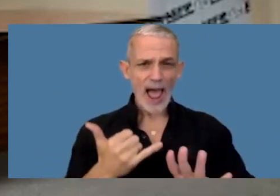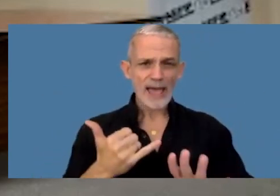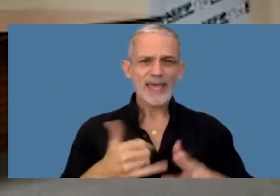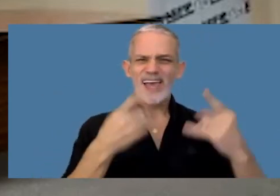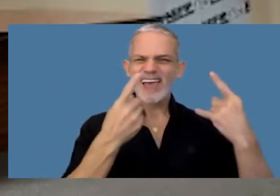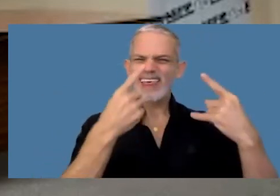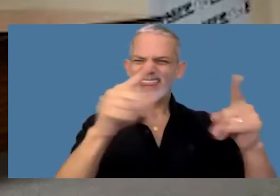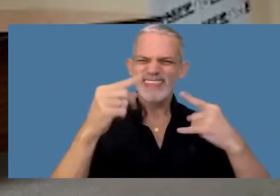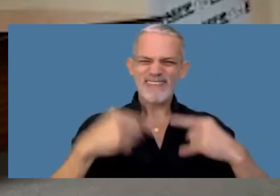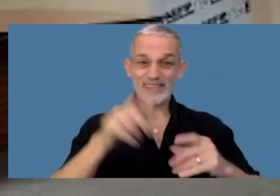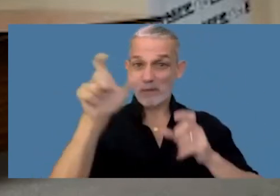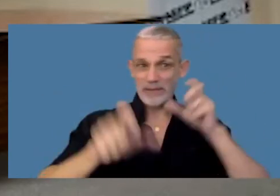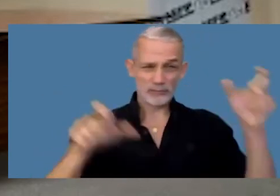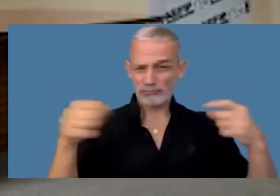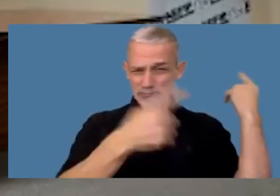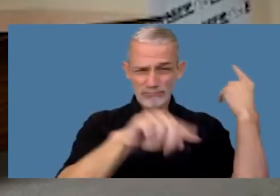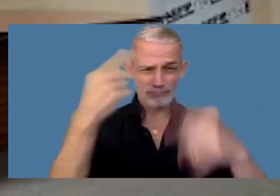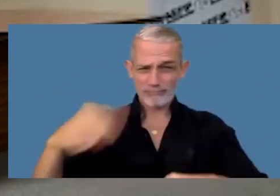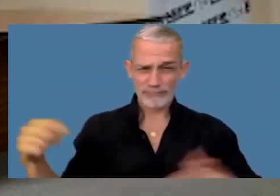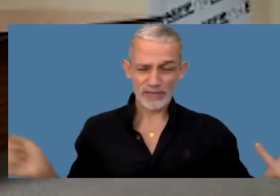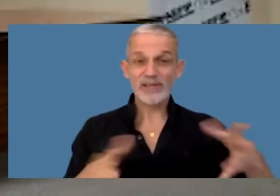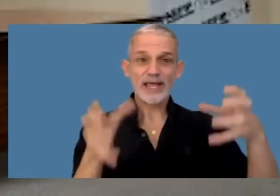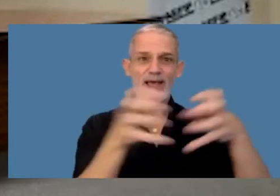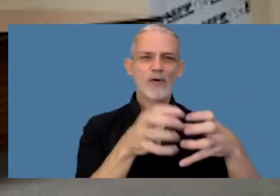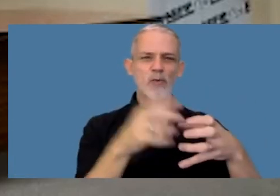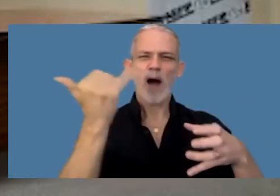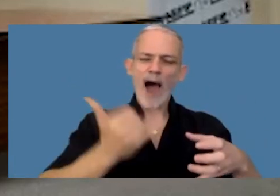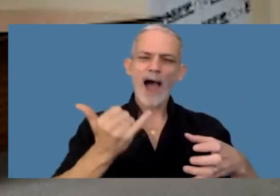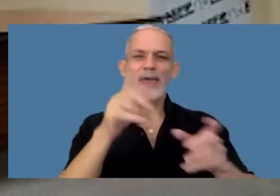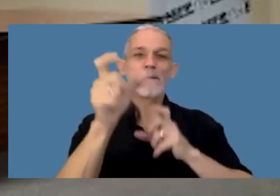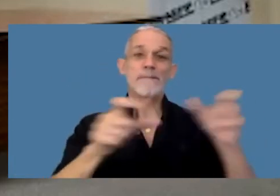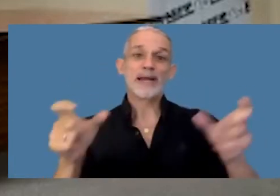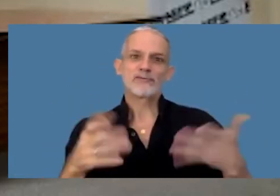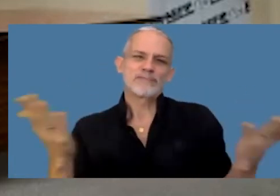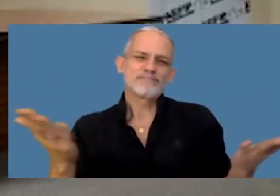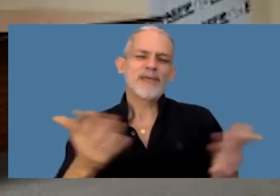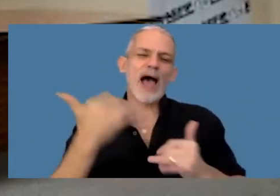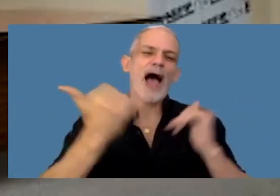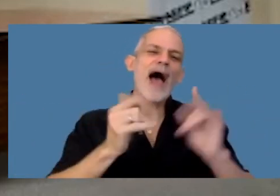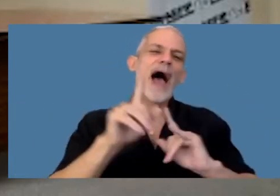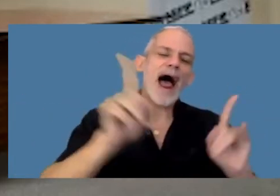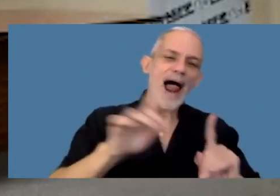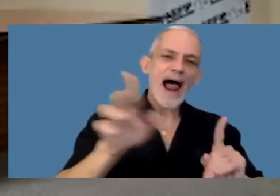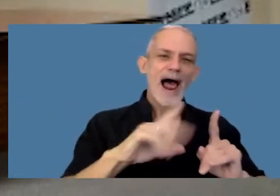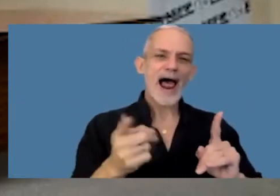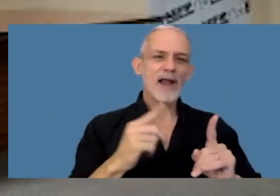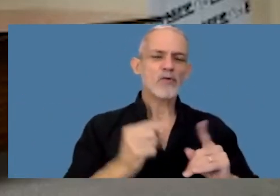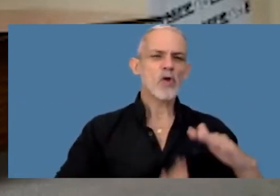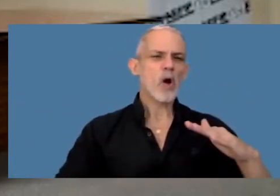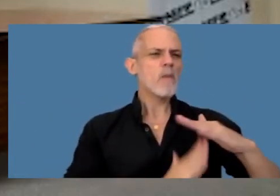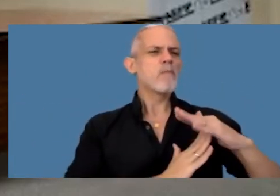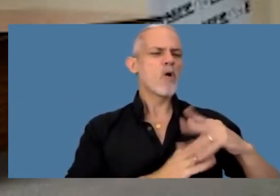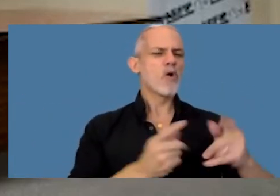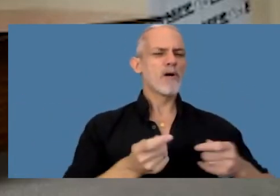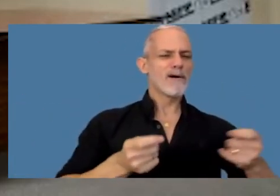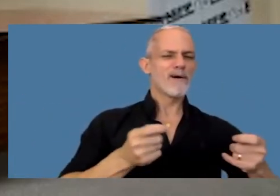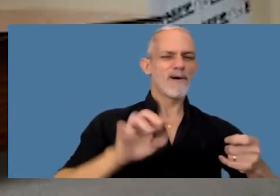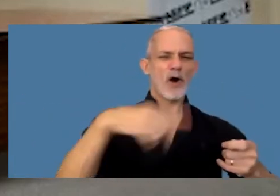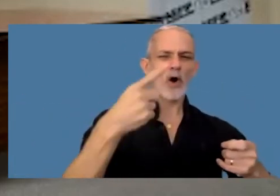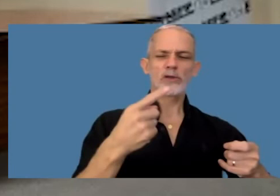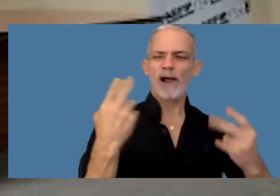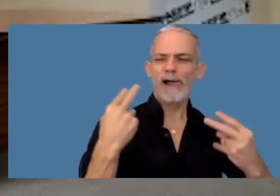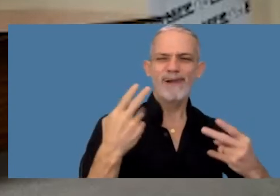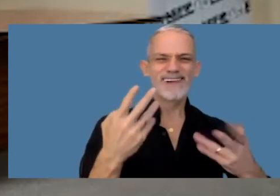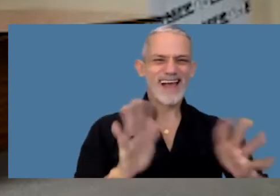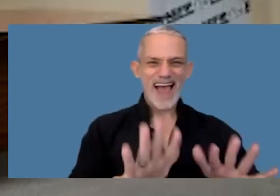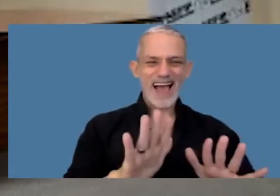tipos de personas. En los grupos se caracterizan personas que tienen cierto liderazgo e influencia en los demás. El problema